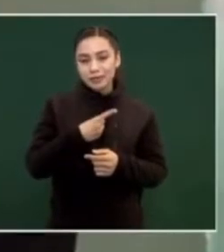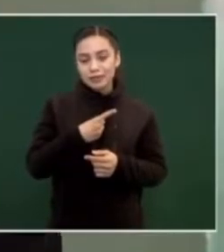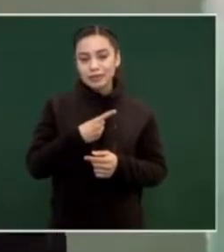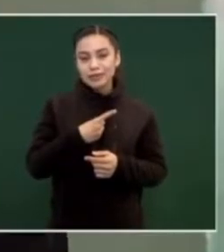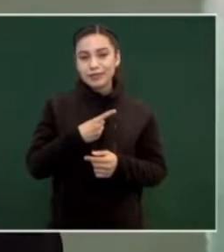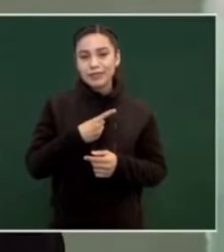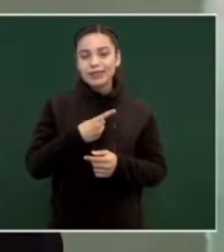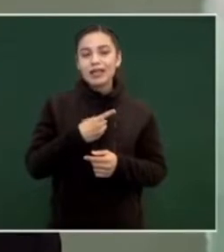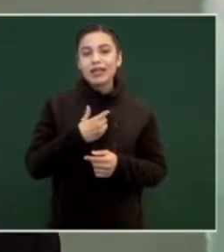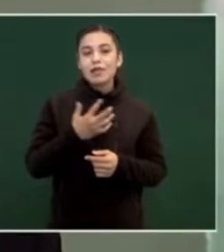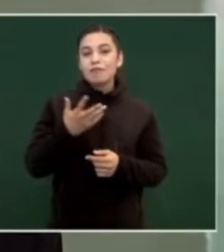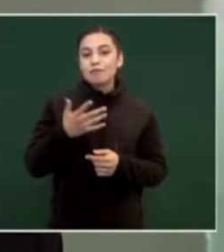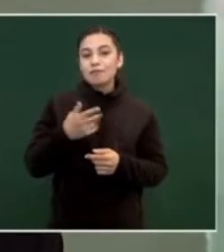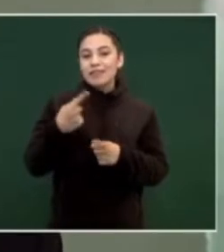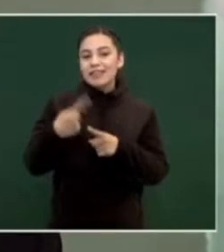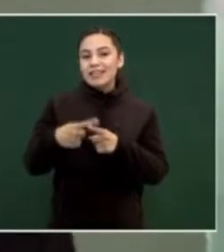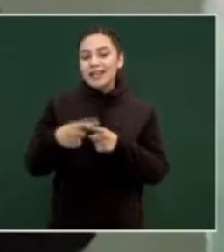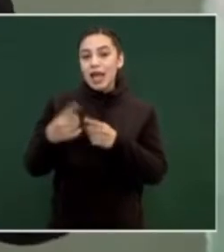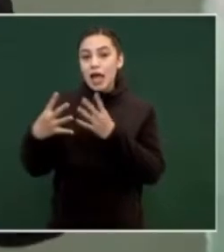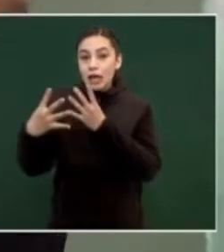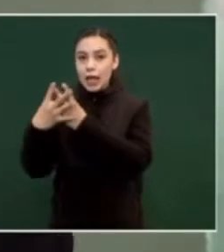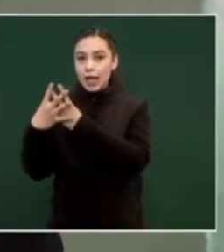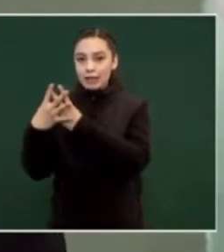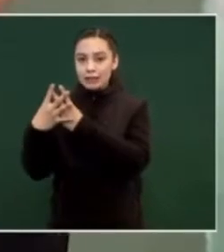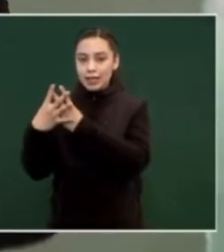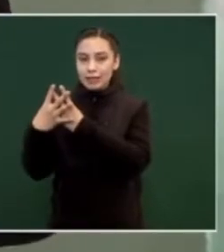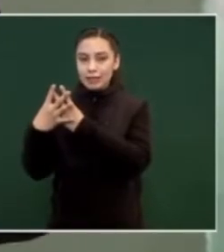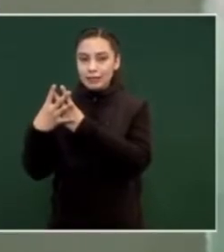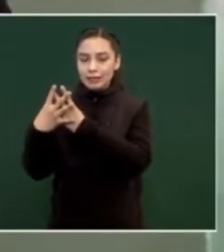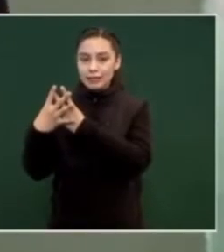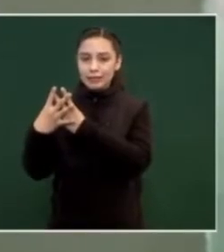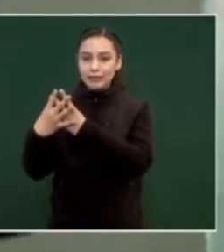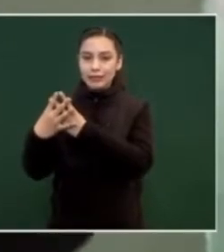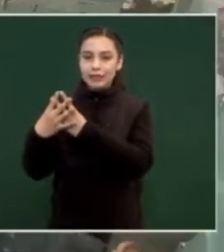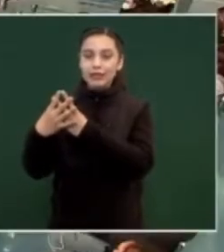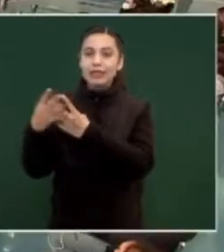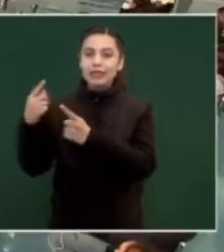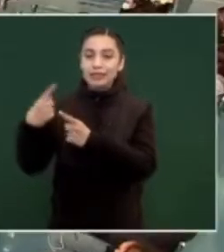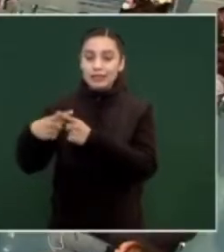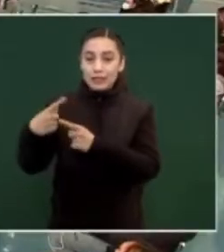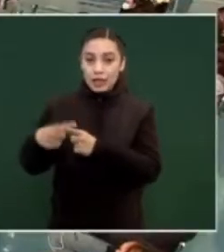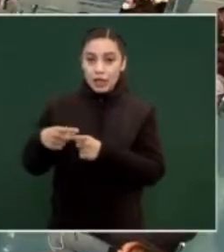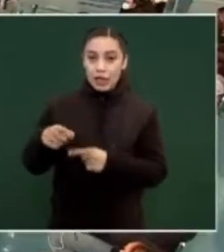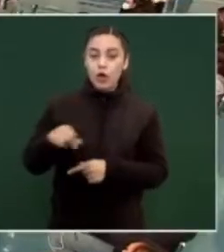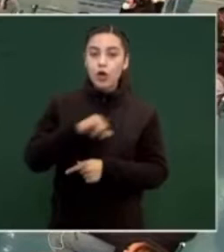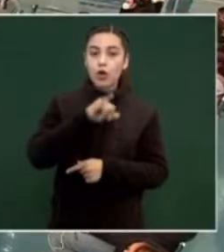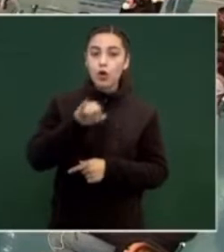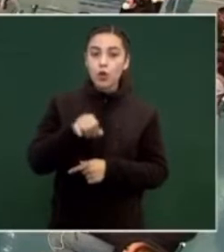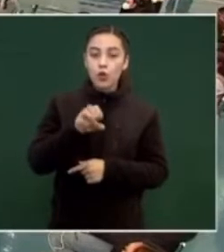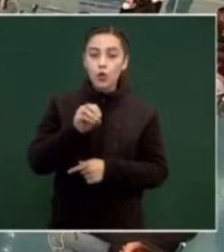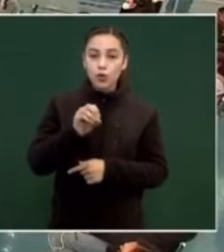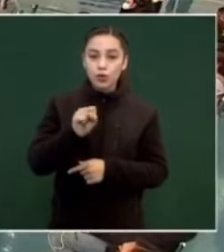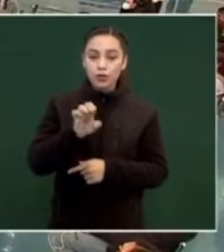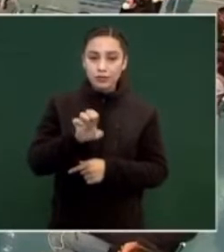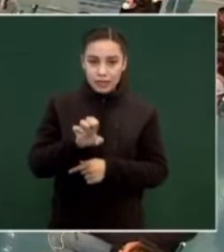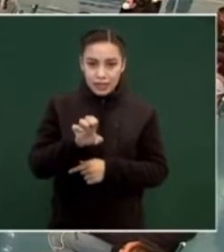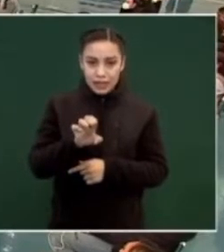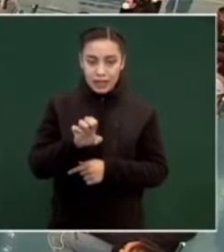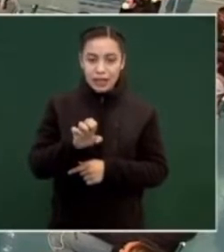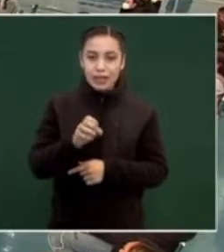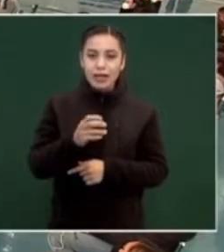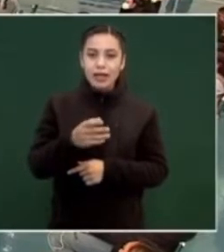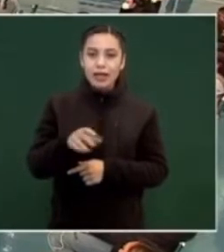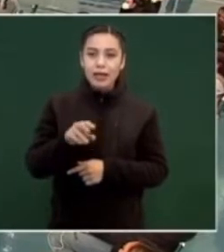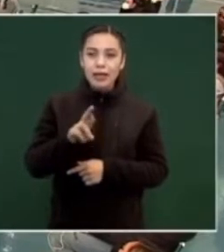al que estaba en la cárcel maestro que estaba en la cárcel era josé revueltas y el que estaba en el poder